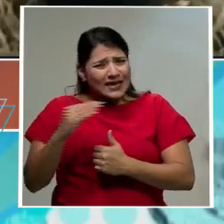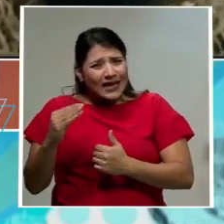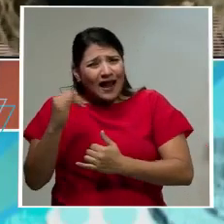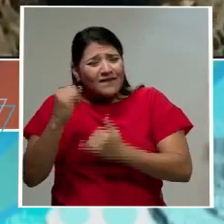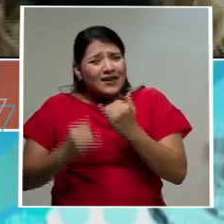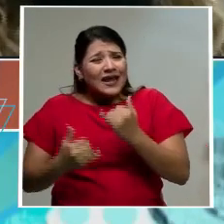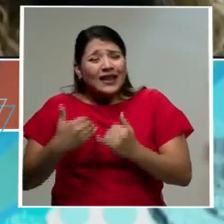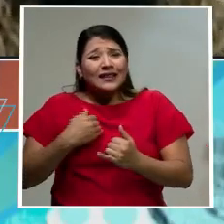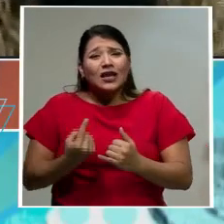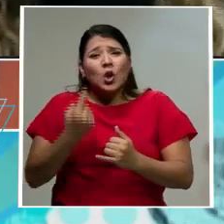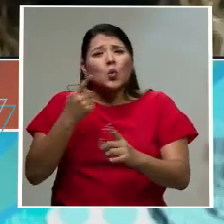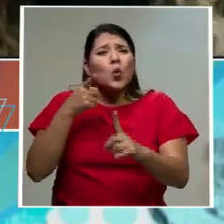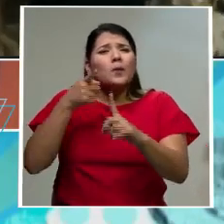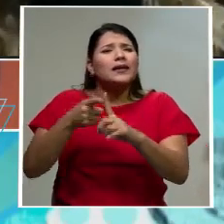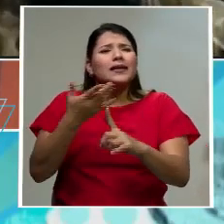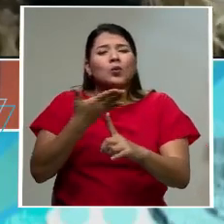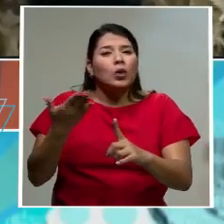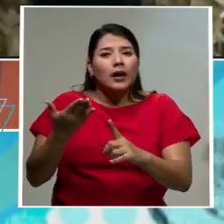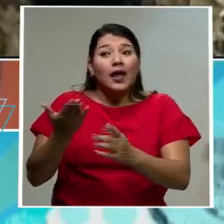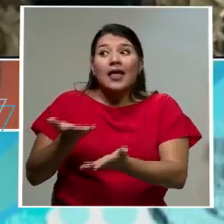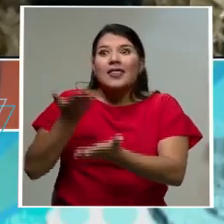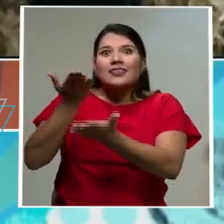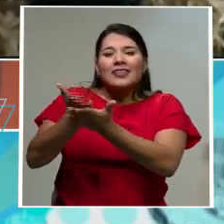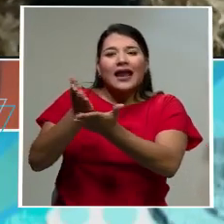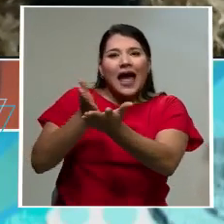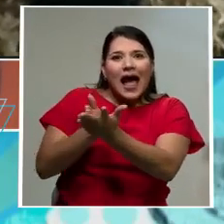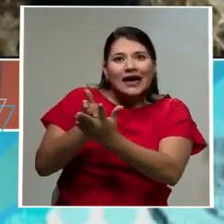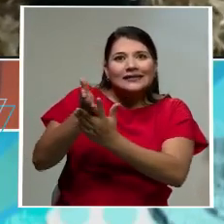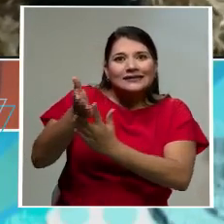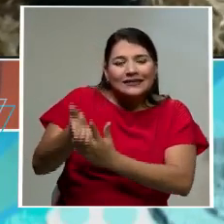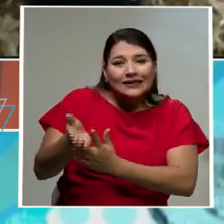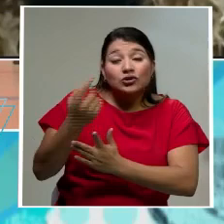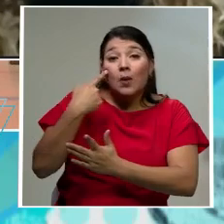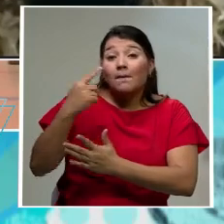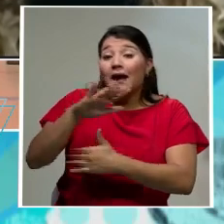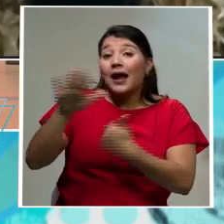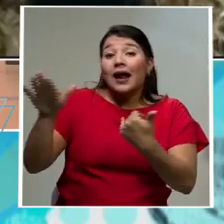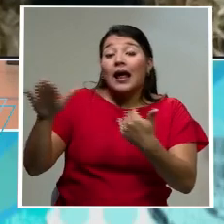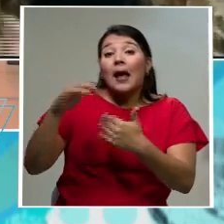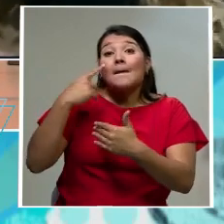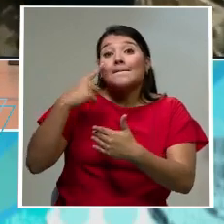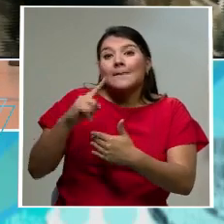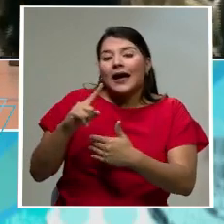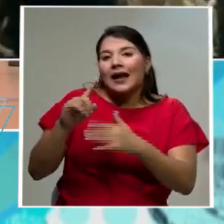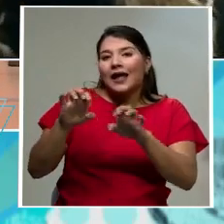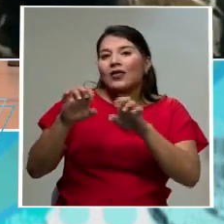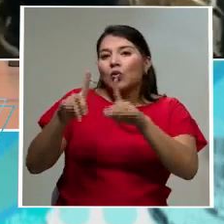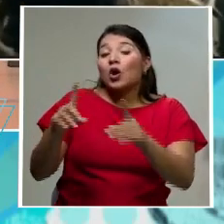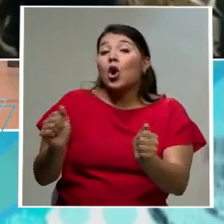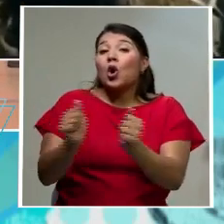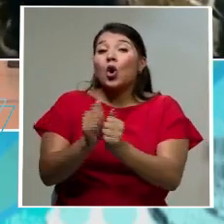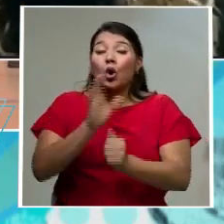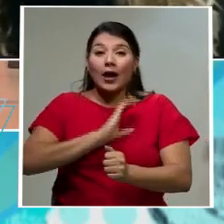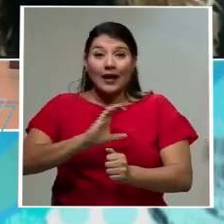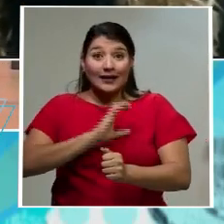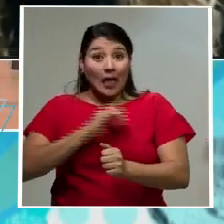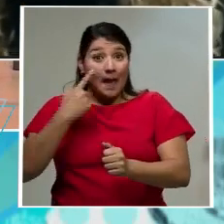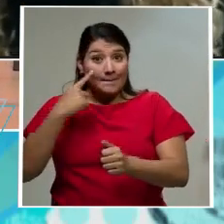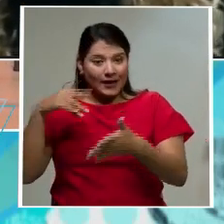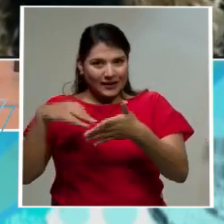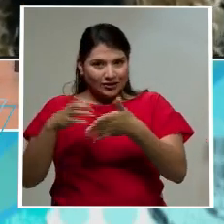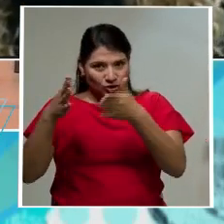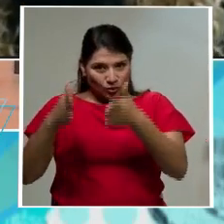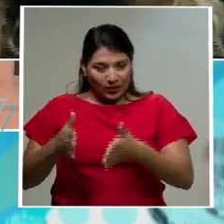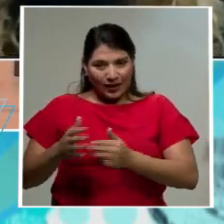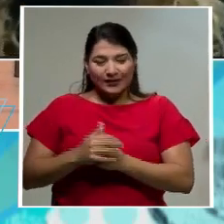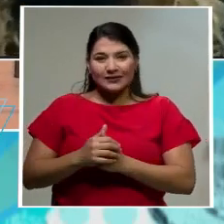brindar acceso oportuno a toda la educación de calidad para la población estudiantil. Entonces,